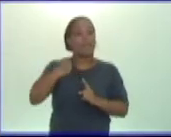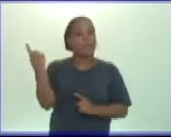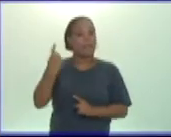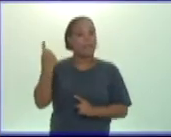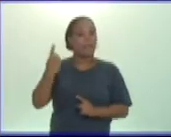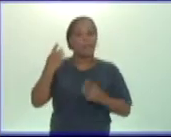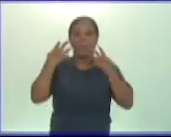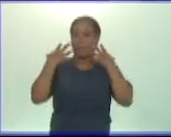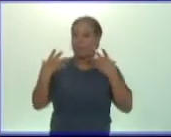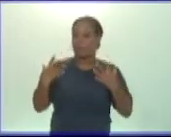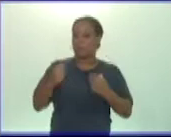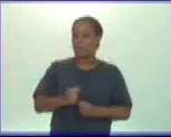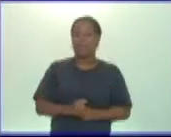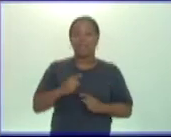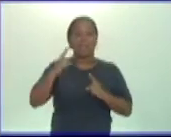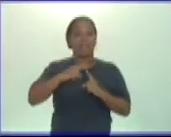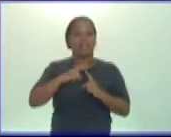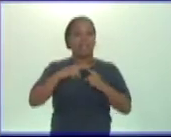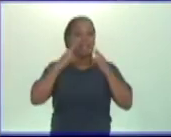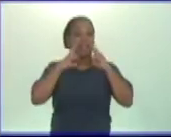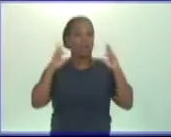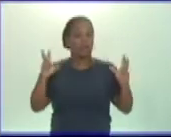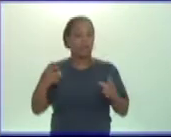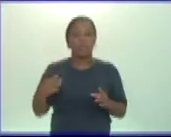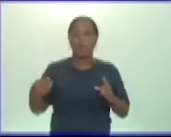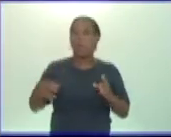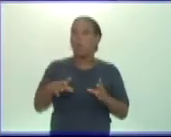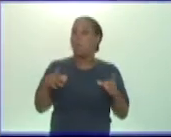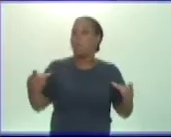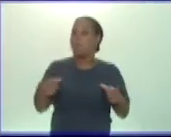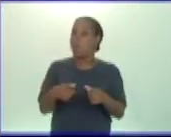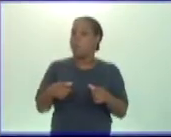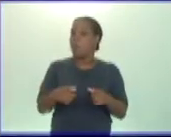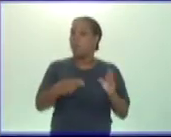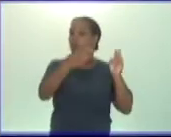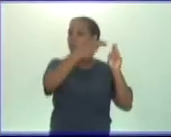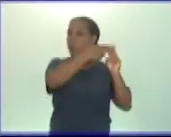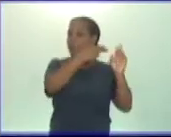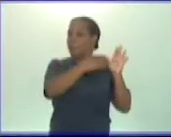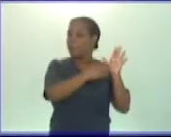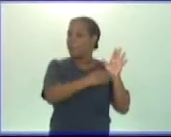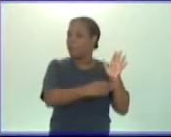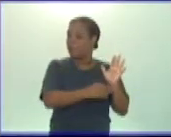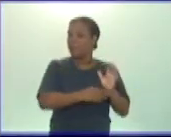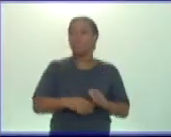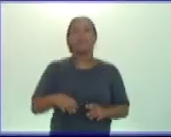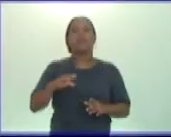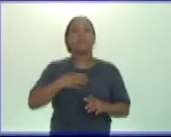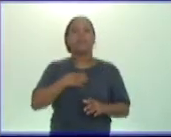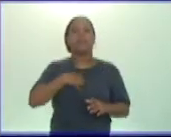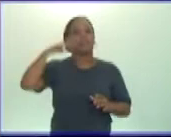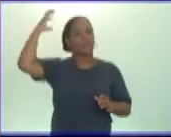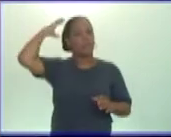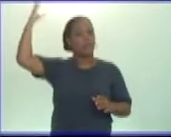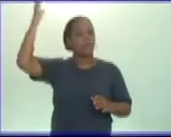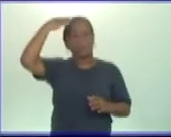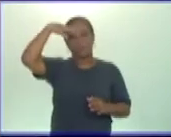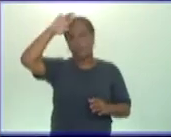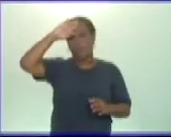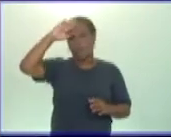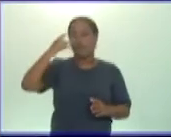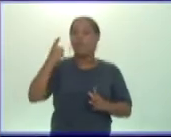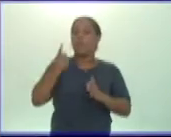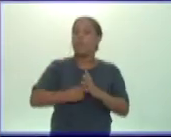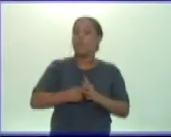vida es un conjunto de acciones que el gobierno cubano toma a cabo para proteger nuestro medio ambiente, ese que tantos años demoró para